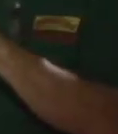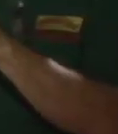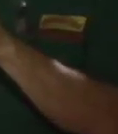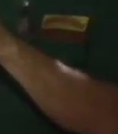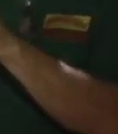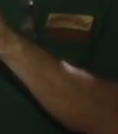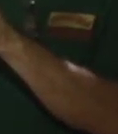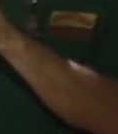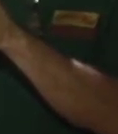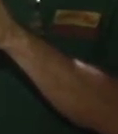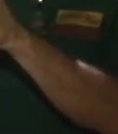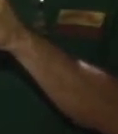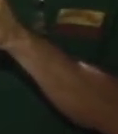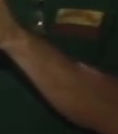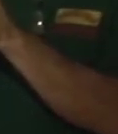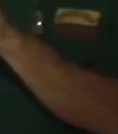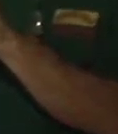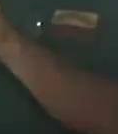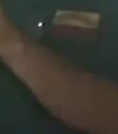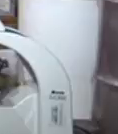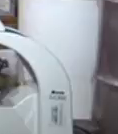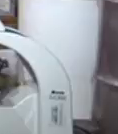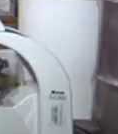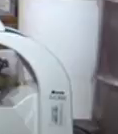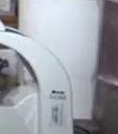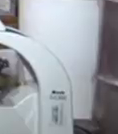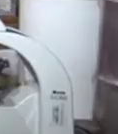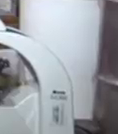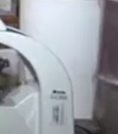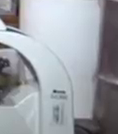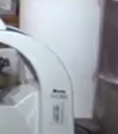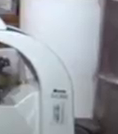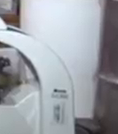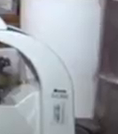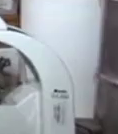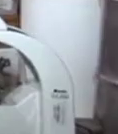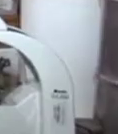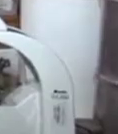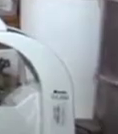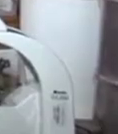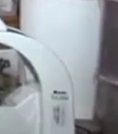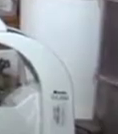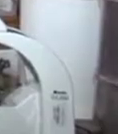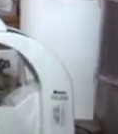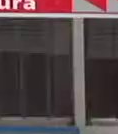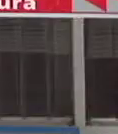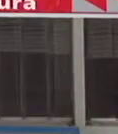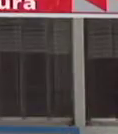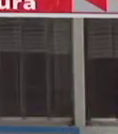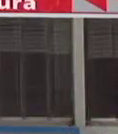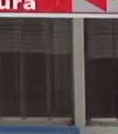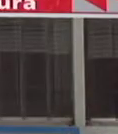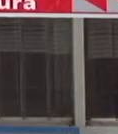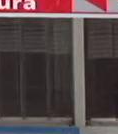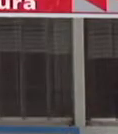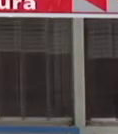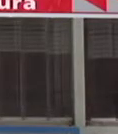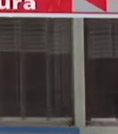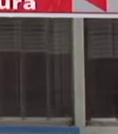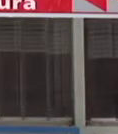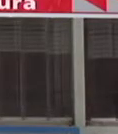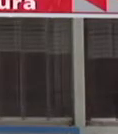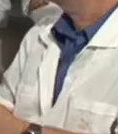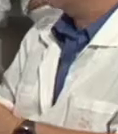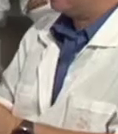2016 es organizada por el Centro de Investigaciones Apícolas Tropicales de la Universidad Nacional con el apoyo de la Cámara Nacional